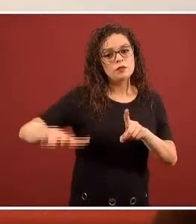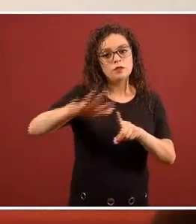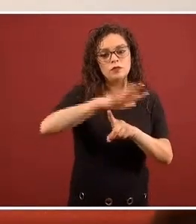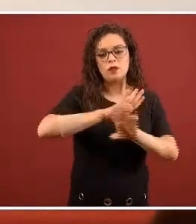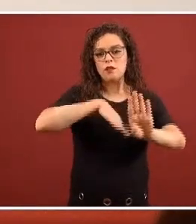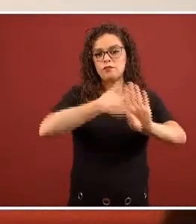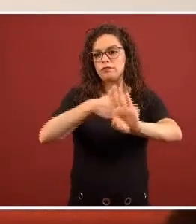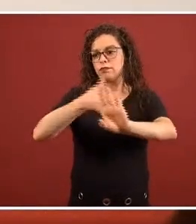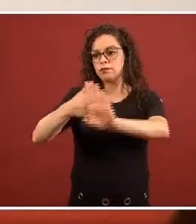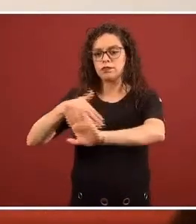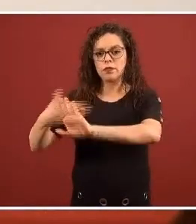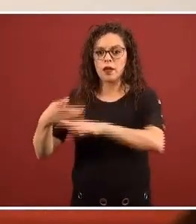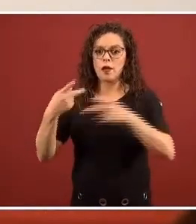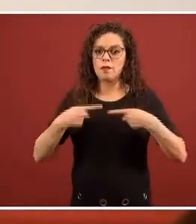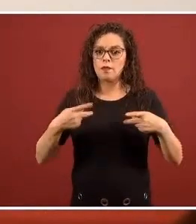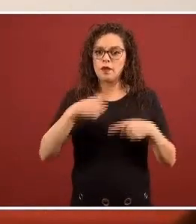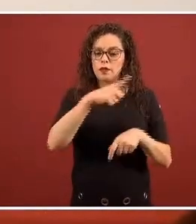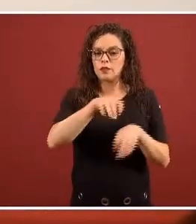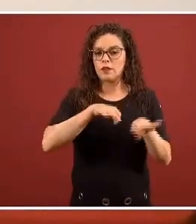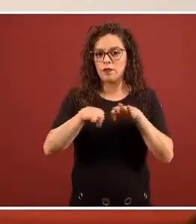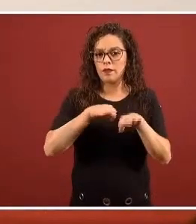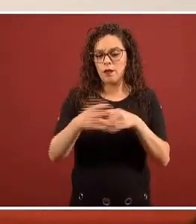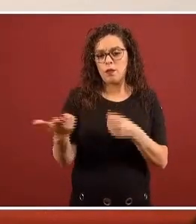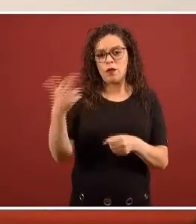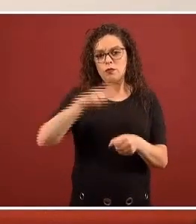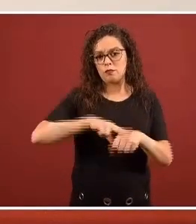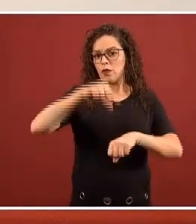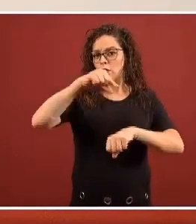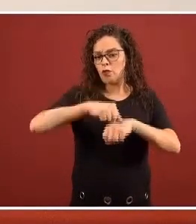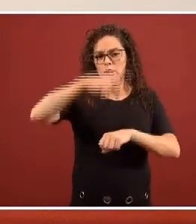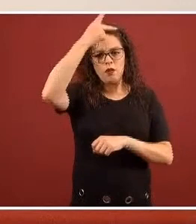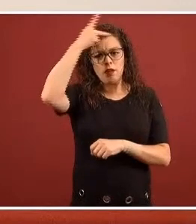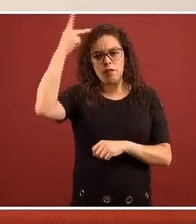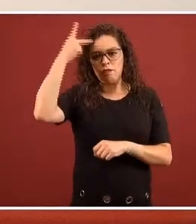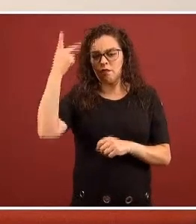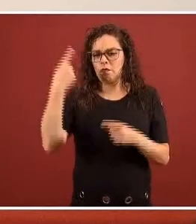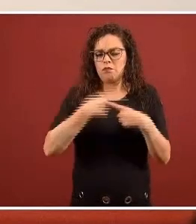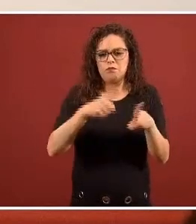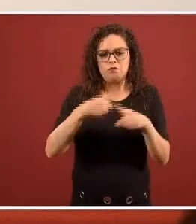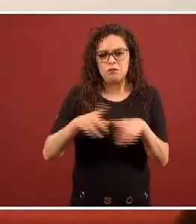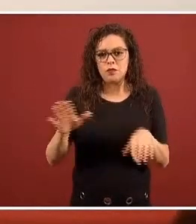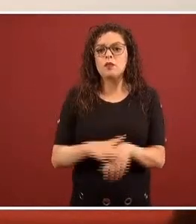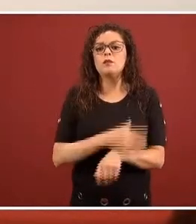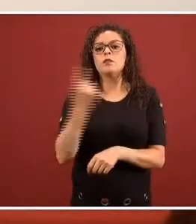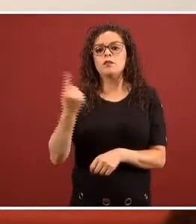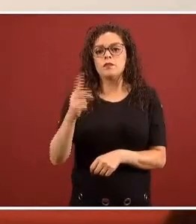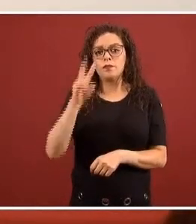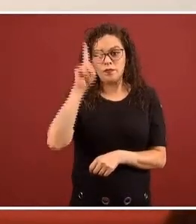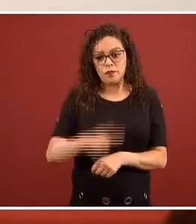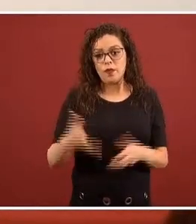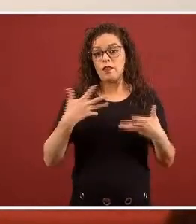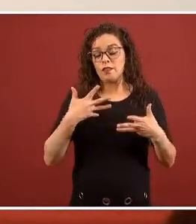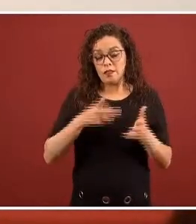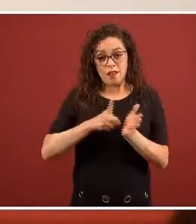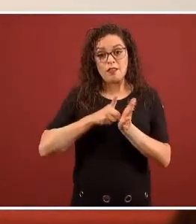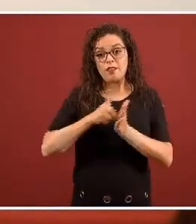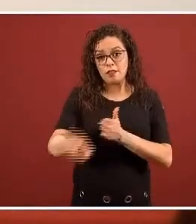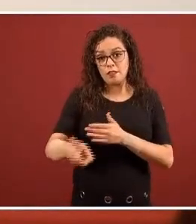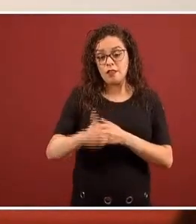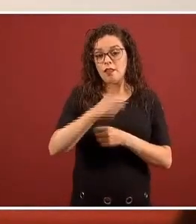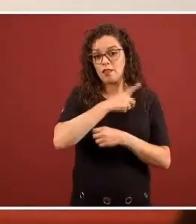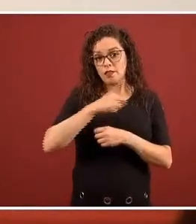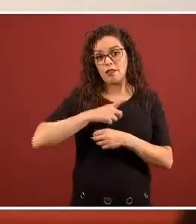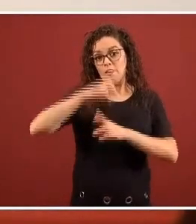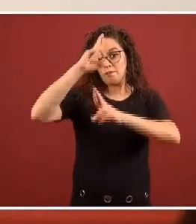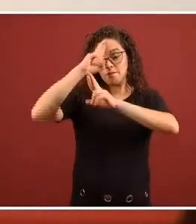los trabajadores de la salud, porque es un derecho el respeto. Y yo creo que no lo hemos ganado